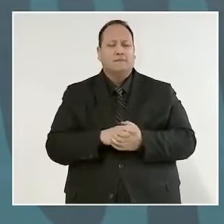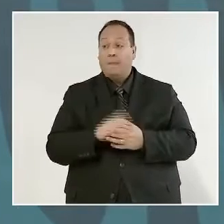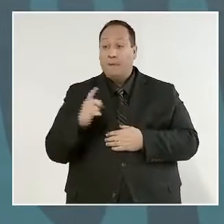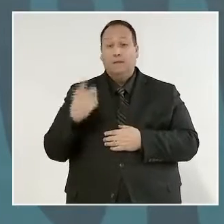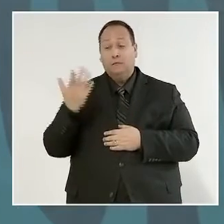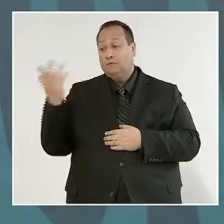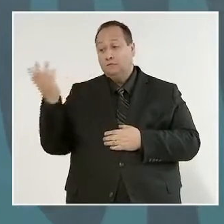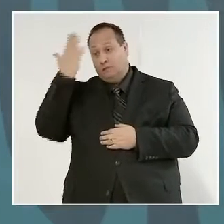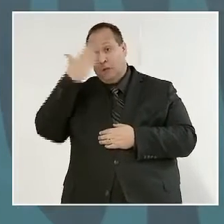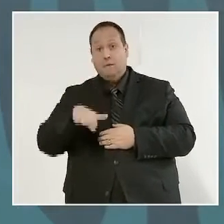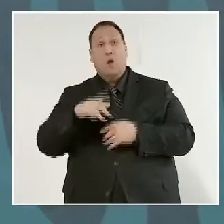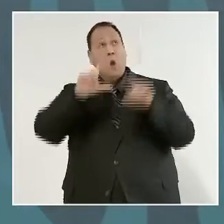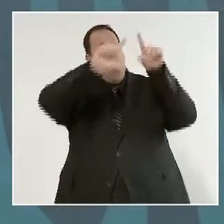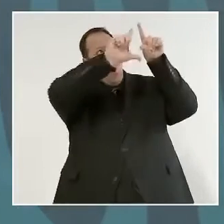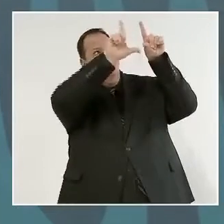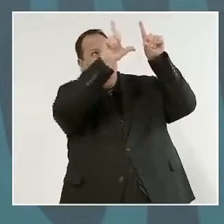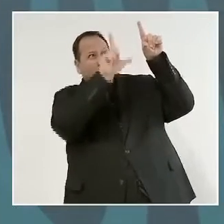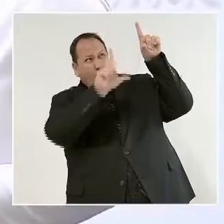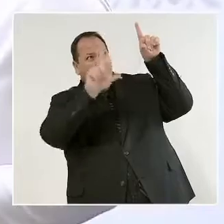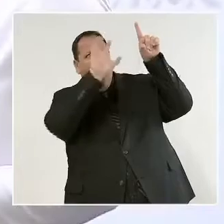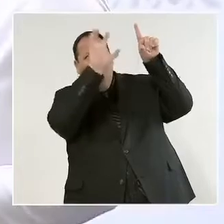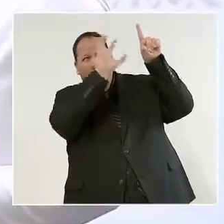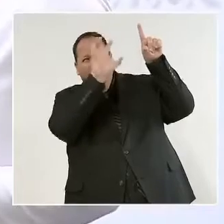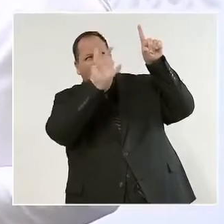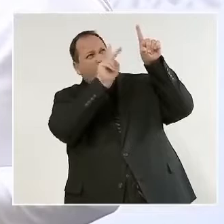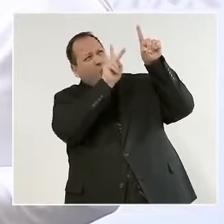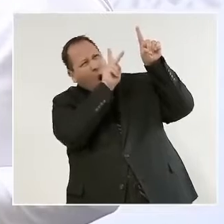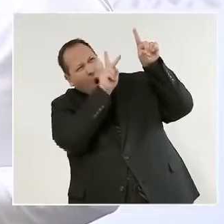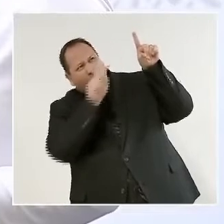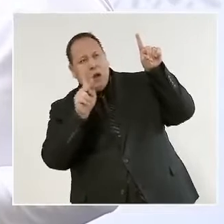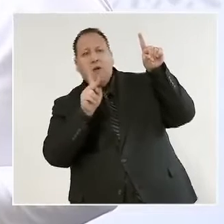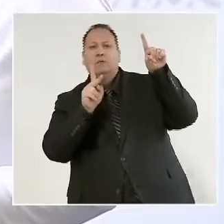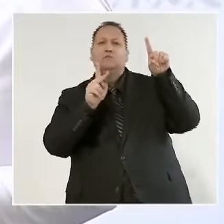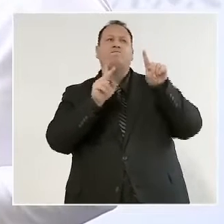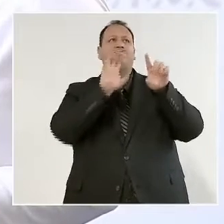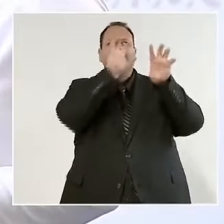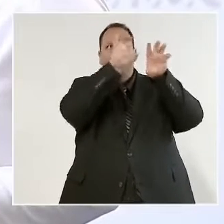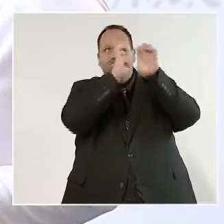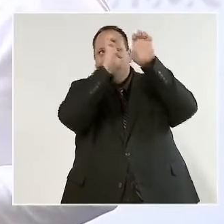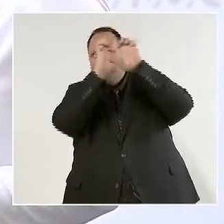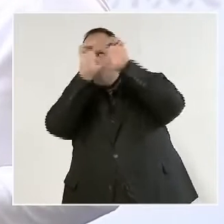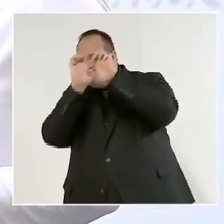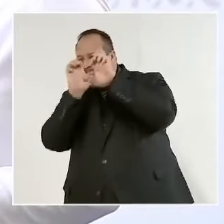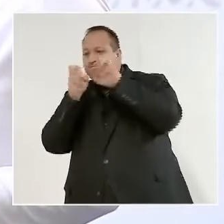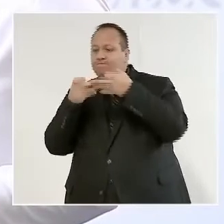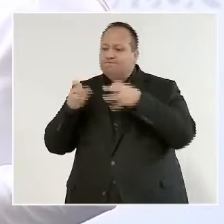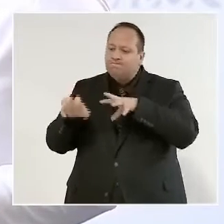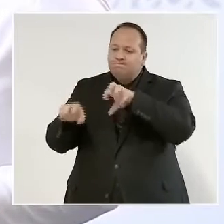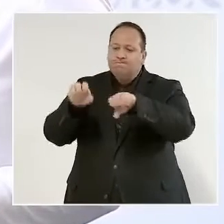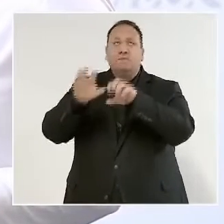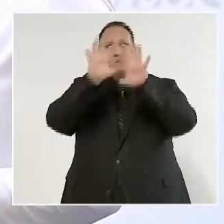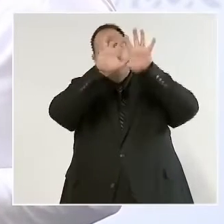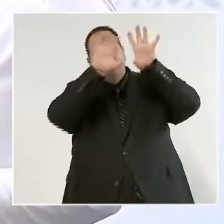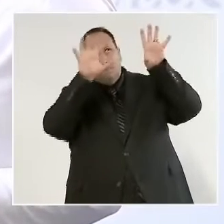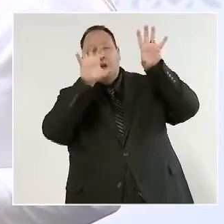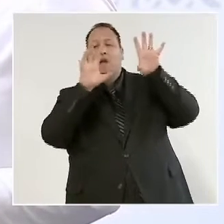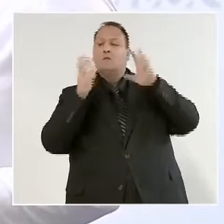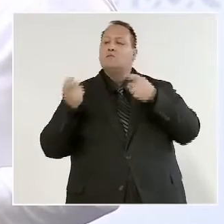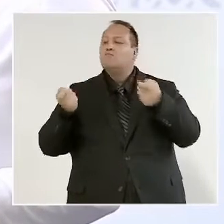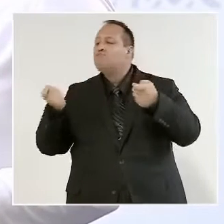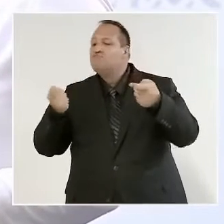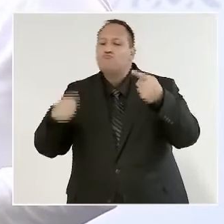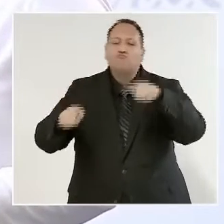tener presencia en todo el país con infraestructura y territorialización